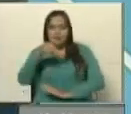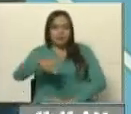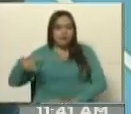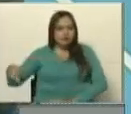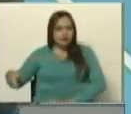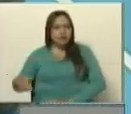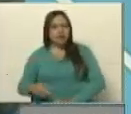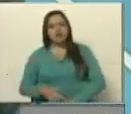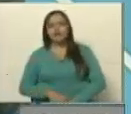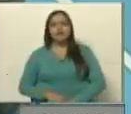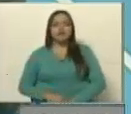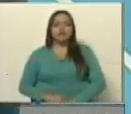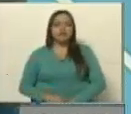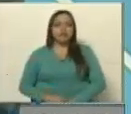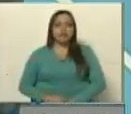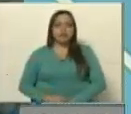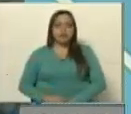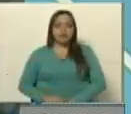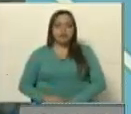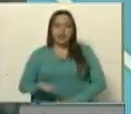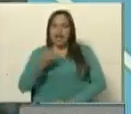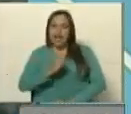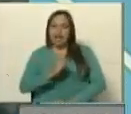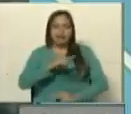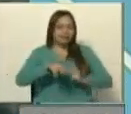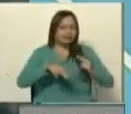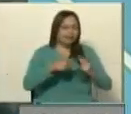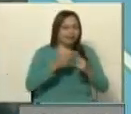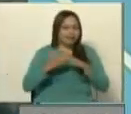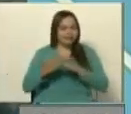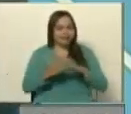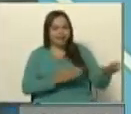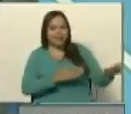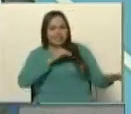estamentos, son anulados, son